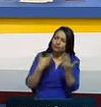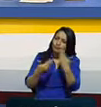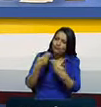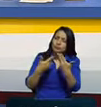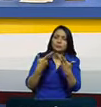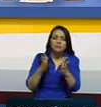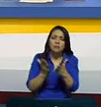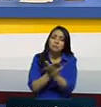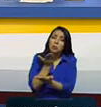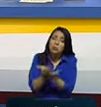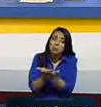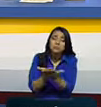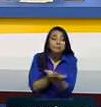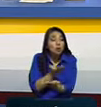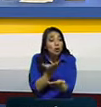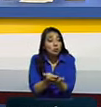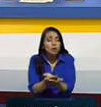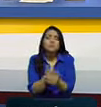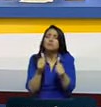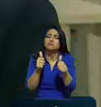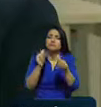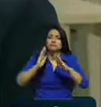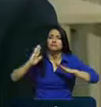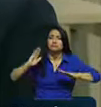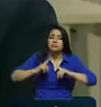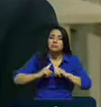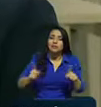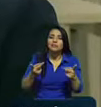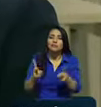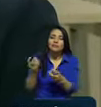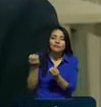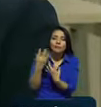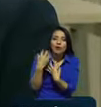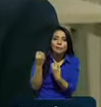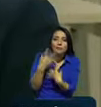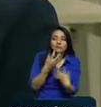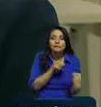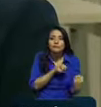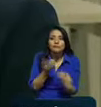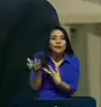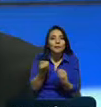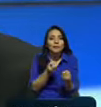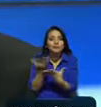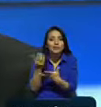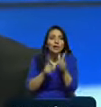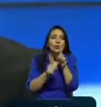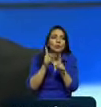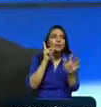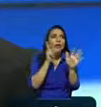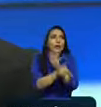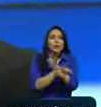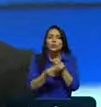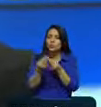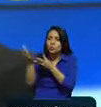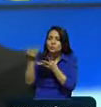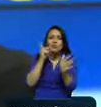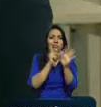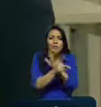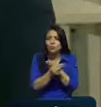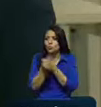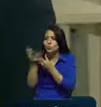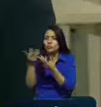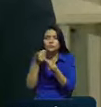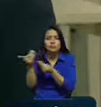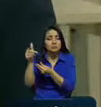tipo de propuestas, pero también han generado informaciones, han generado denuncias. Yo debo decir,